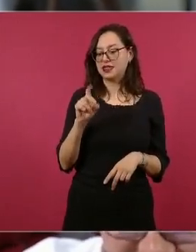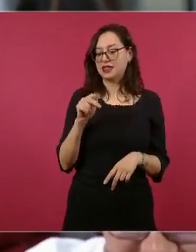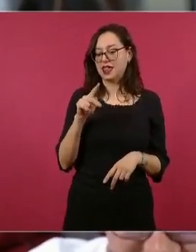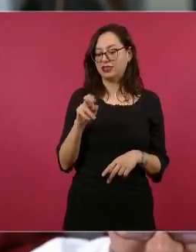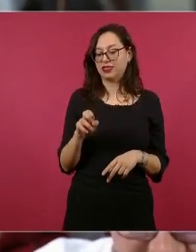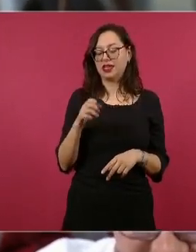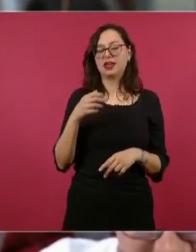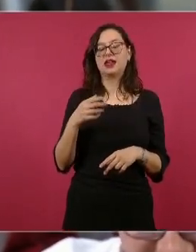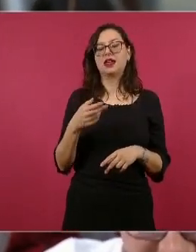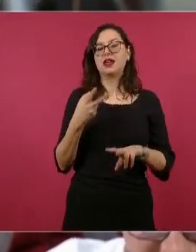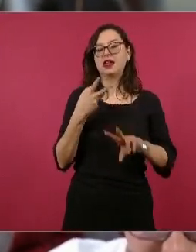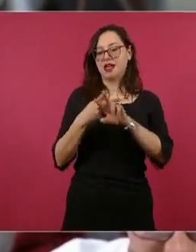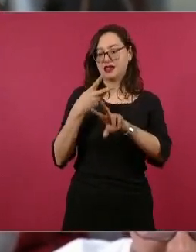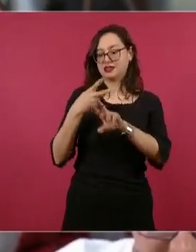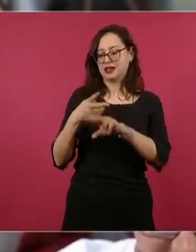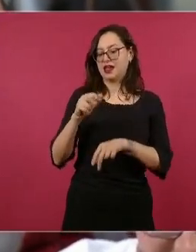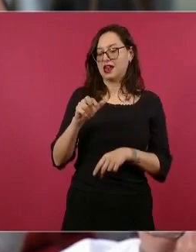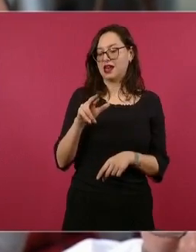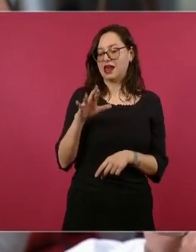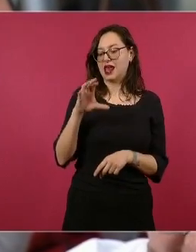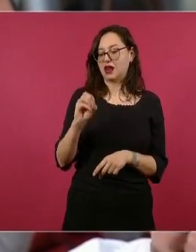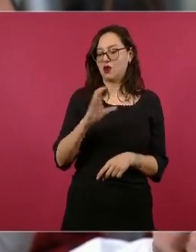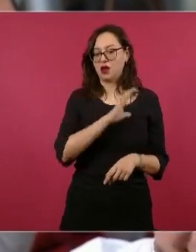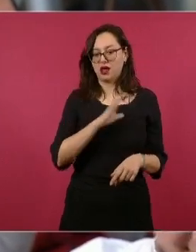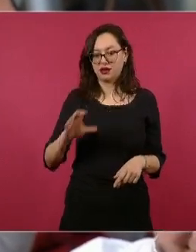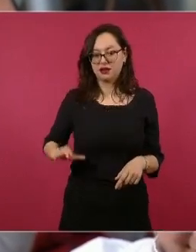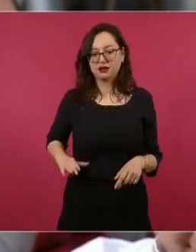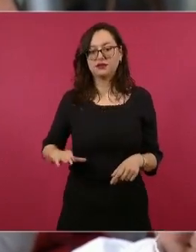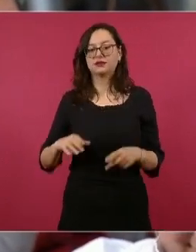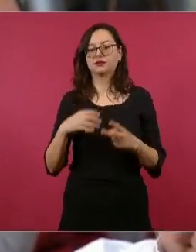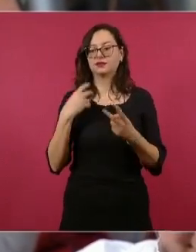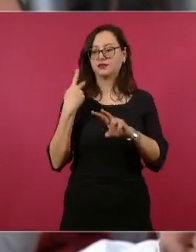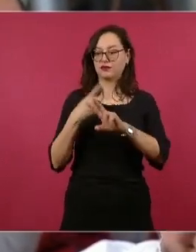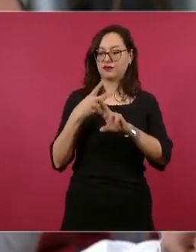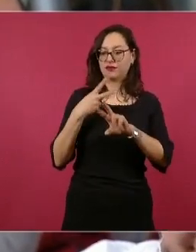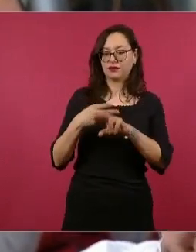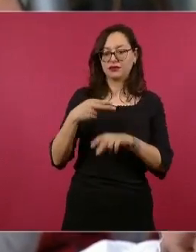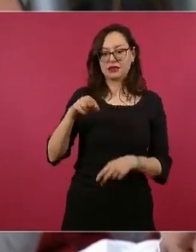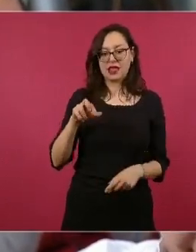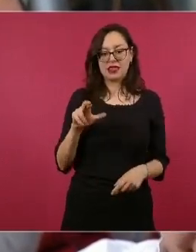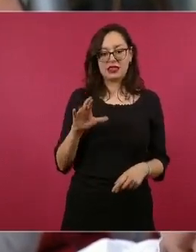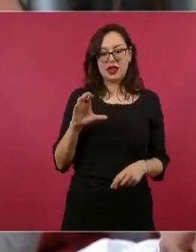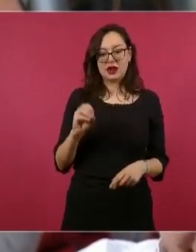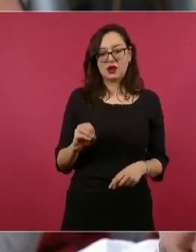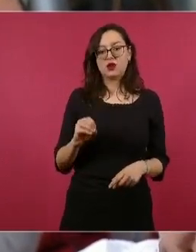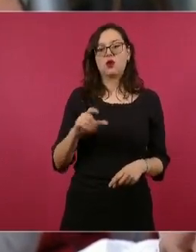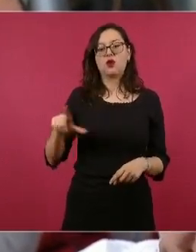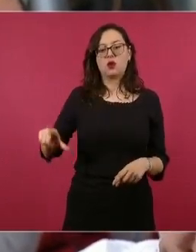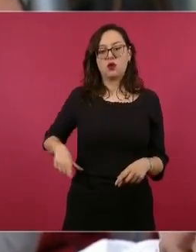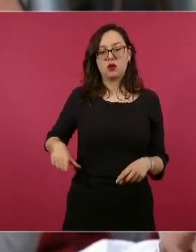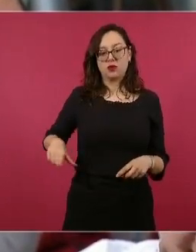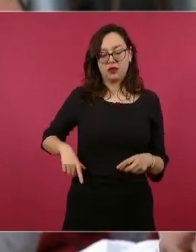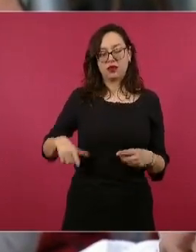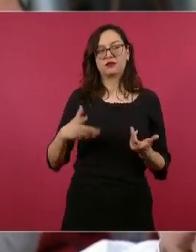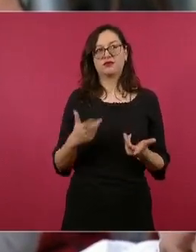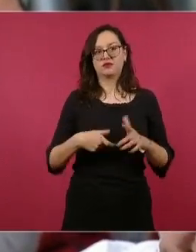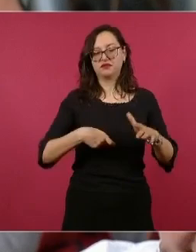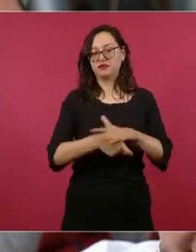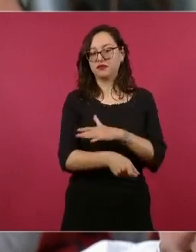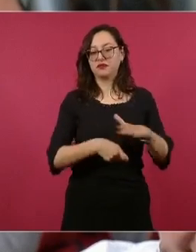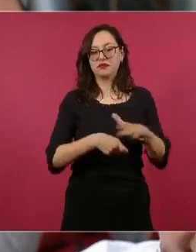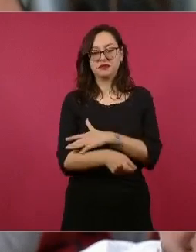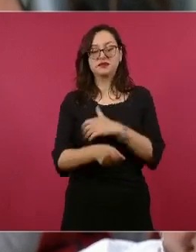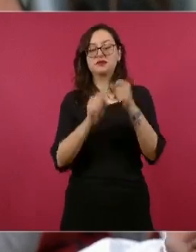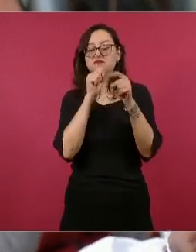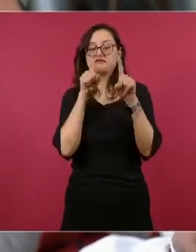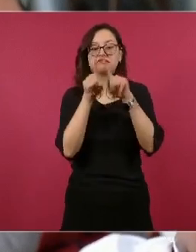también está en causa en común y más ciudadanía que son parte de todas estas asociaciones civiles que se han dedicado a